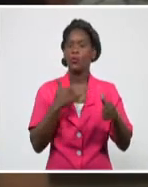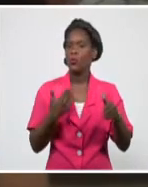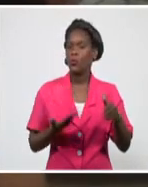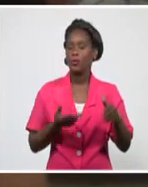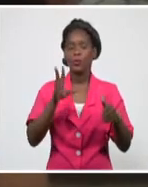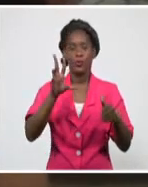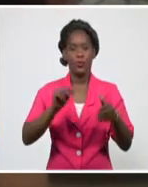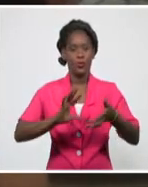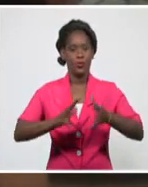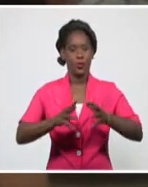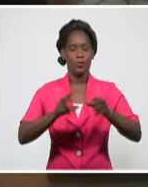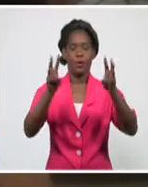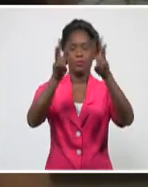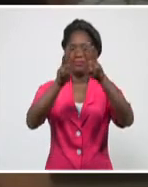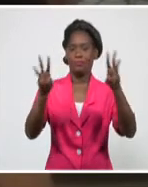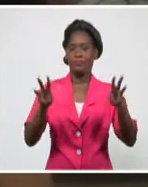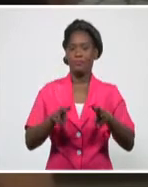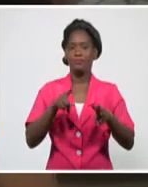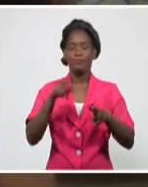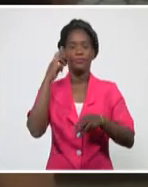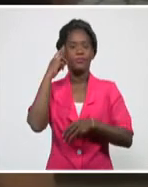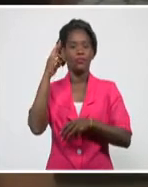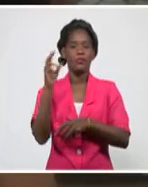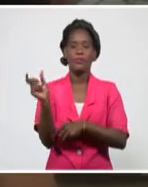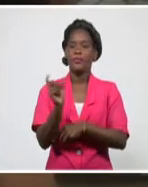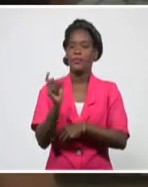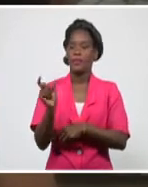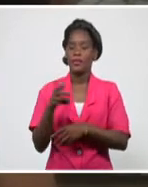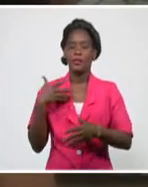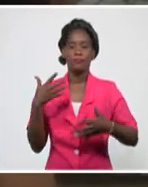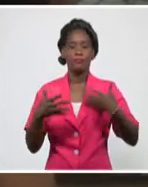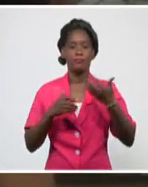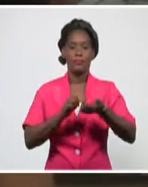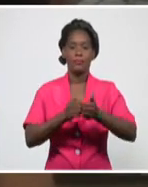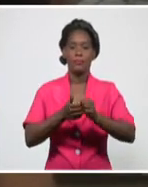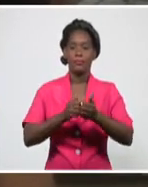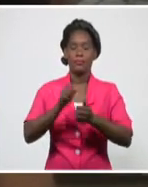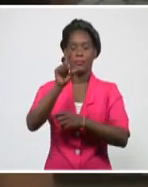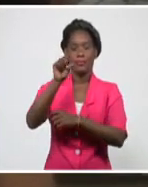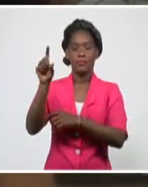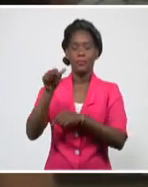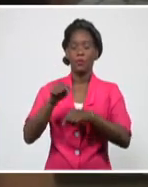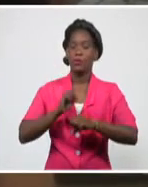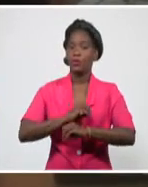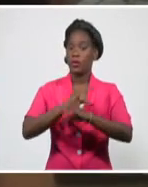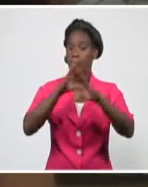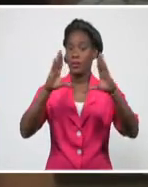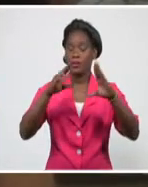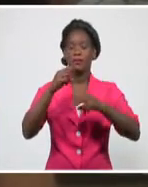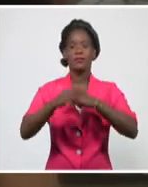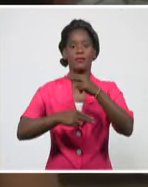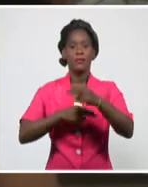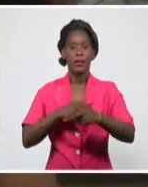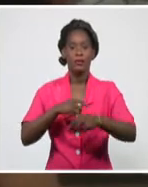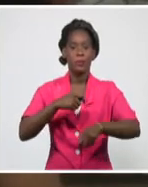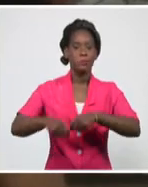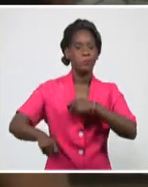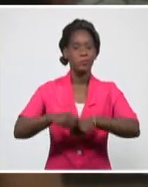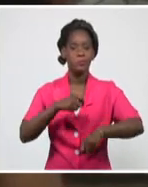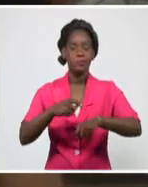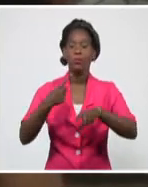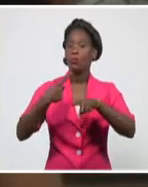el 60 aniversario de la creación del INDER. En la mañana de hoy se realizaron maratones y simultáneas de ajedrez que